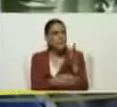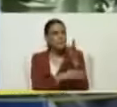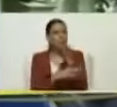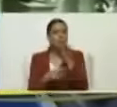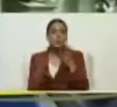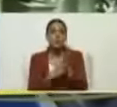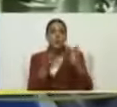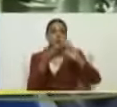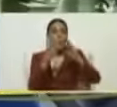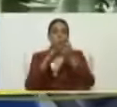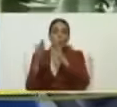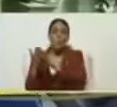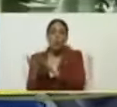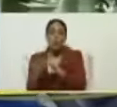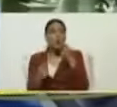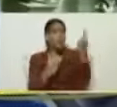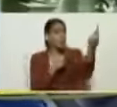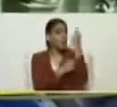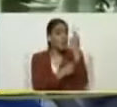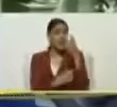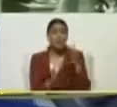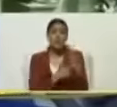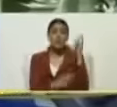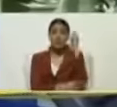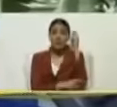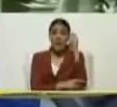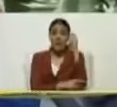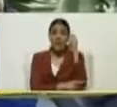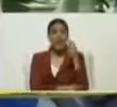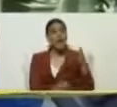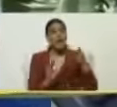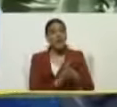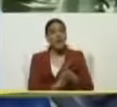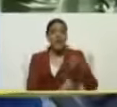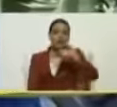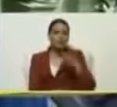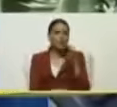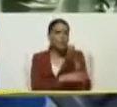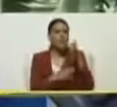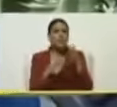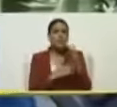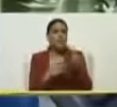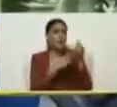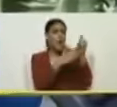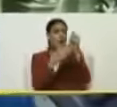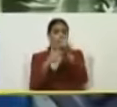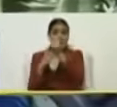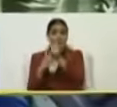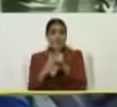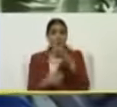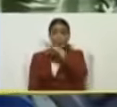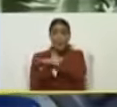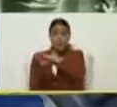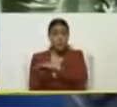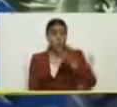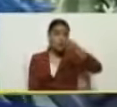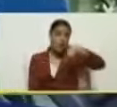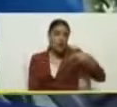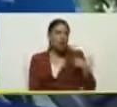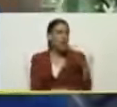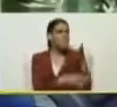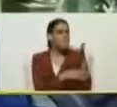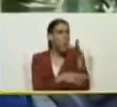Comunas. Usted nos encargó una tarea de presidente de ir a donde está la dirigencia popular, comunal y campesina. Y nos